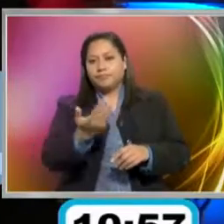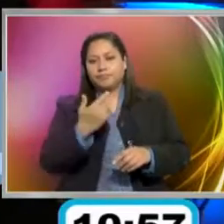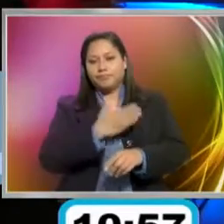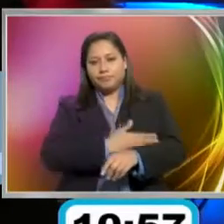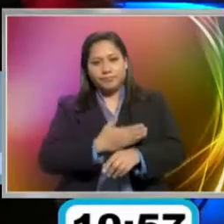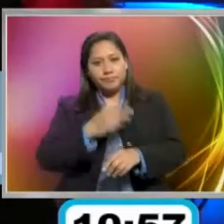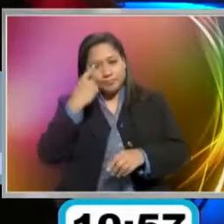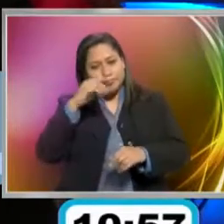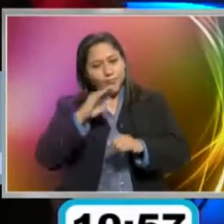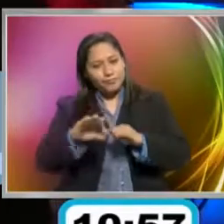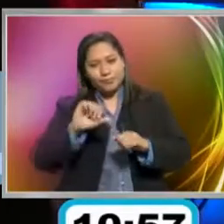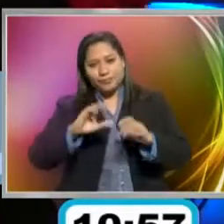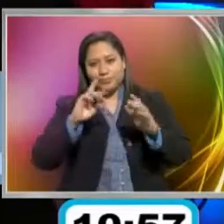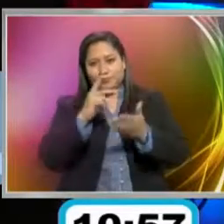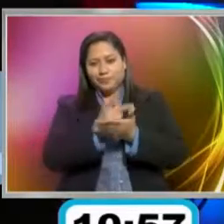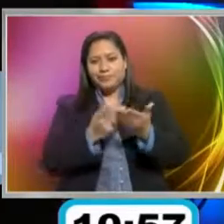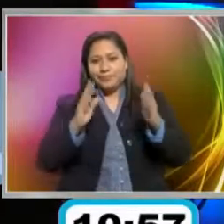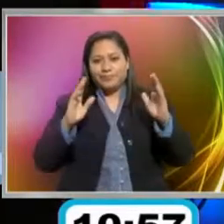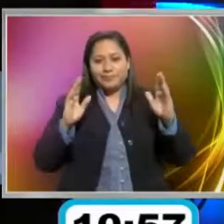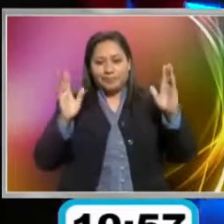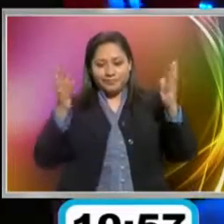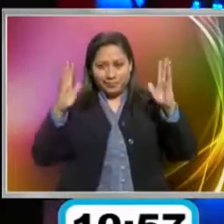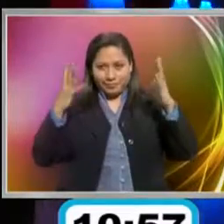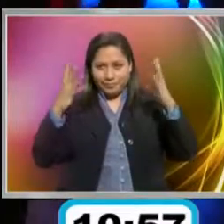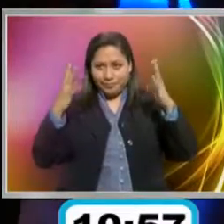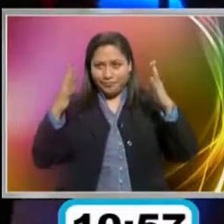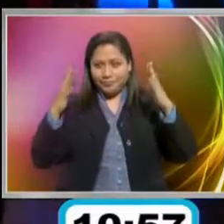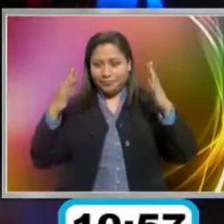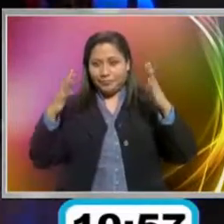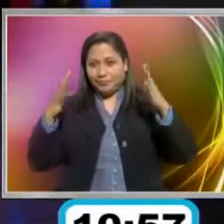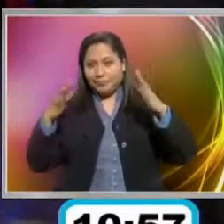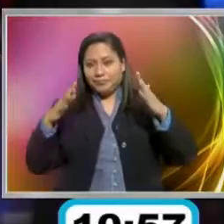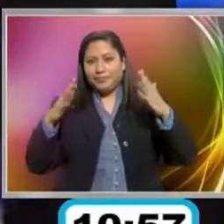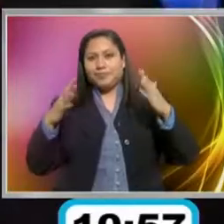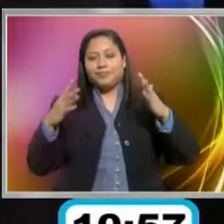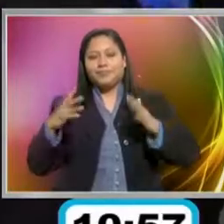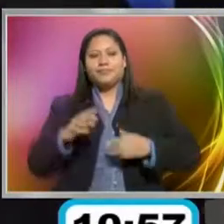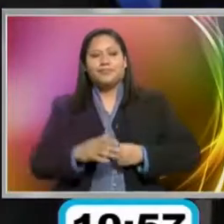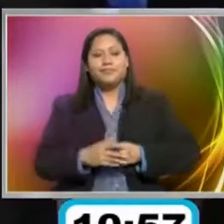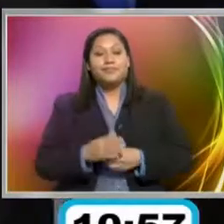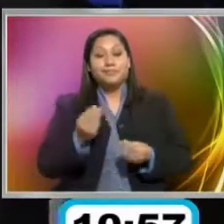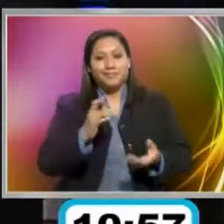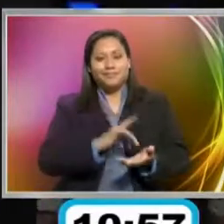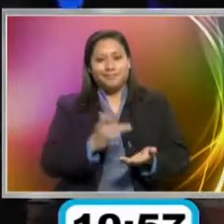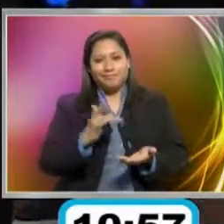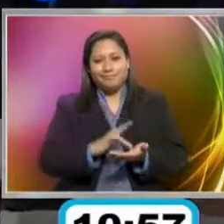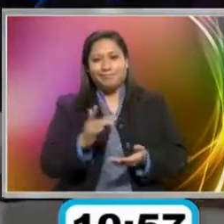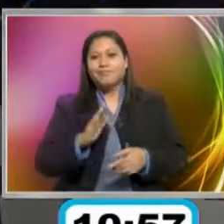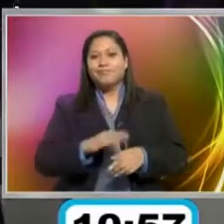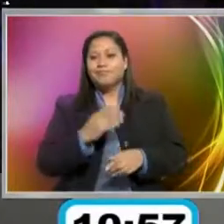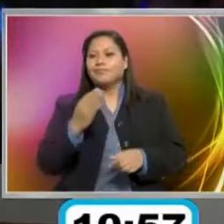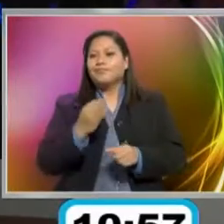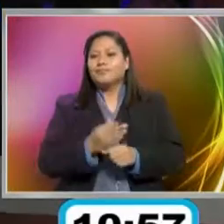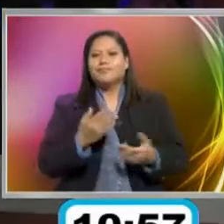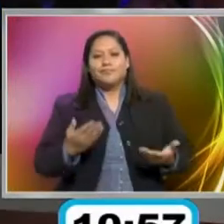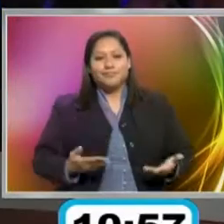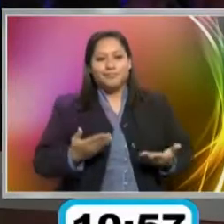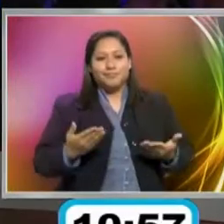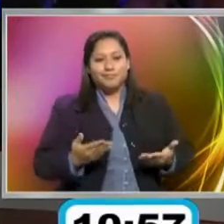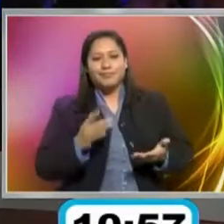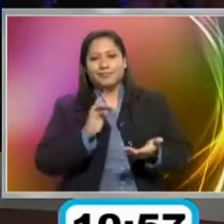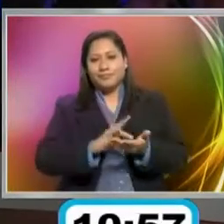para que despidamos este programa Muchas en gracias. tu compañía. Muchas Muchas gracias por ponernos Muchísimo a bailar. gusto. No,